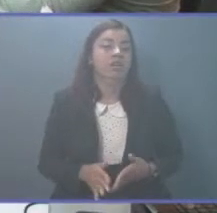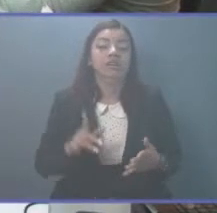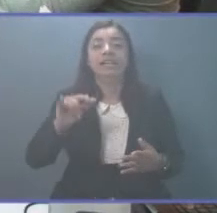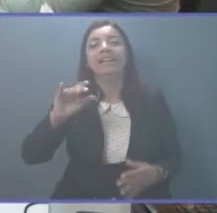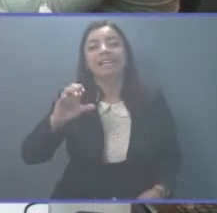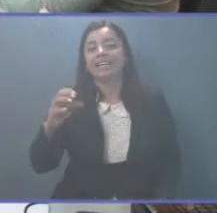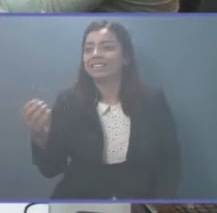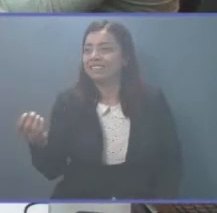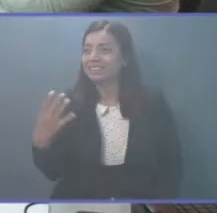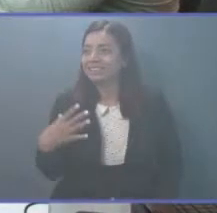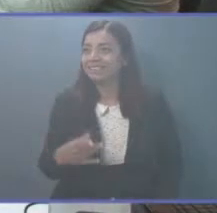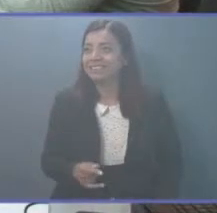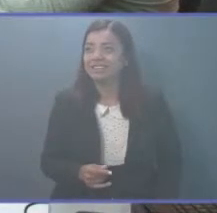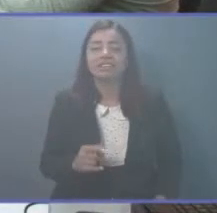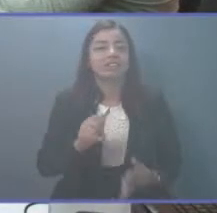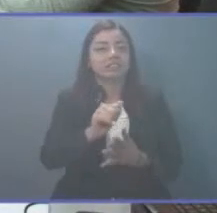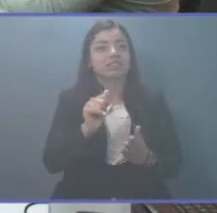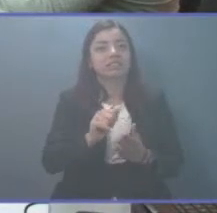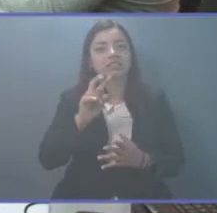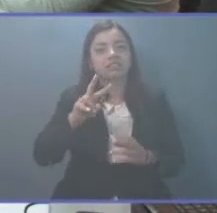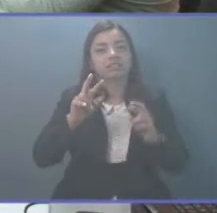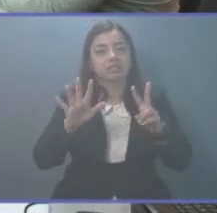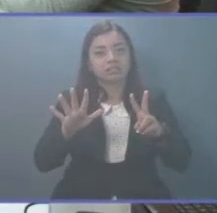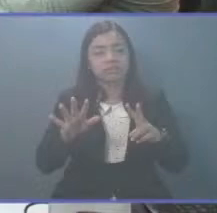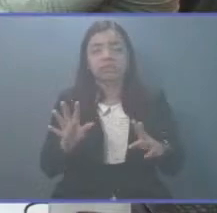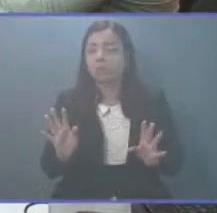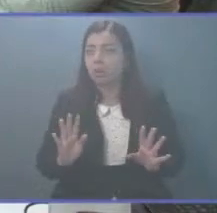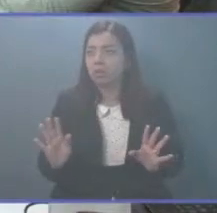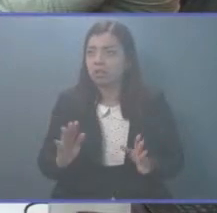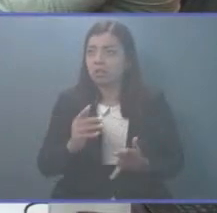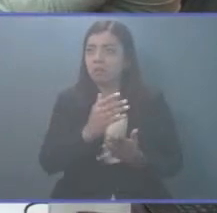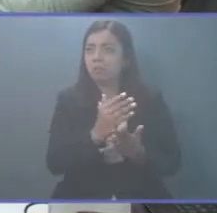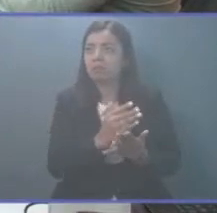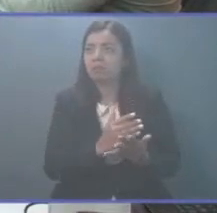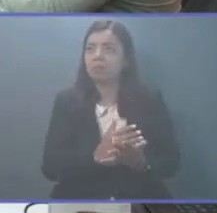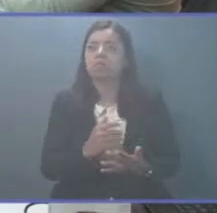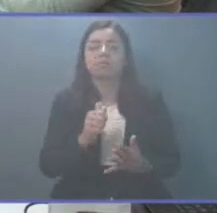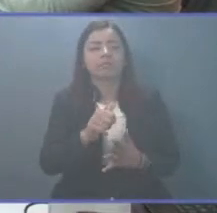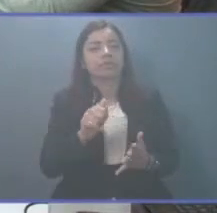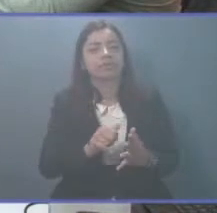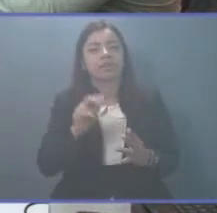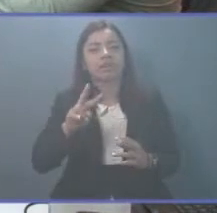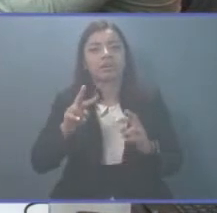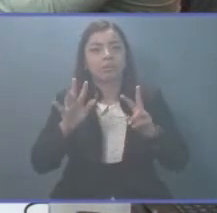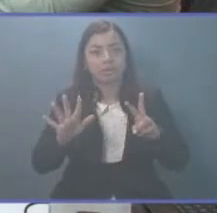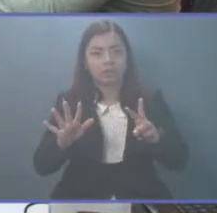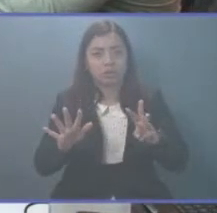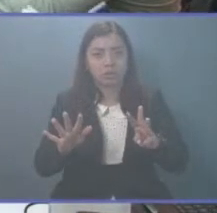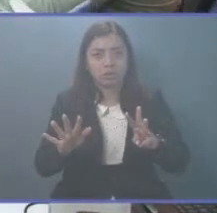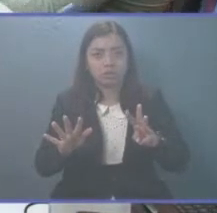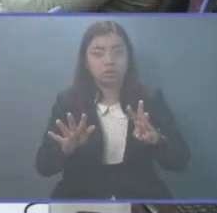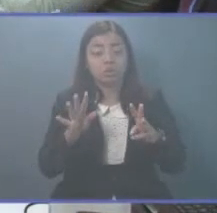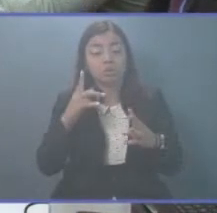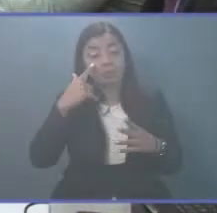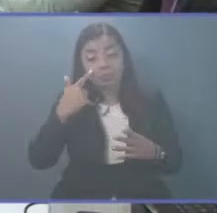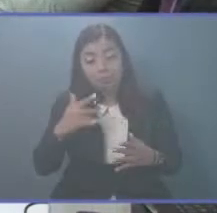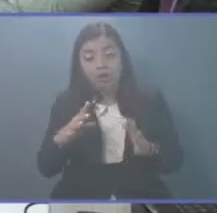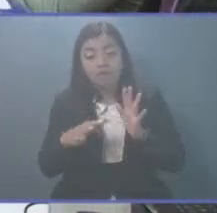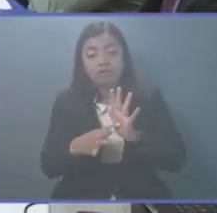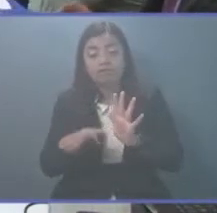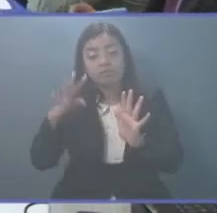Licenciada. Artículo 27. No, en el resto. Artículo 28, anticipo de prueba